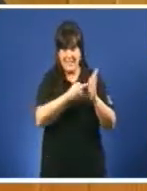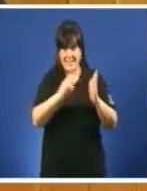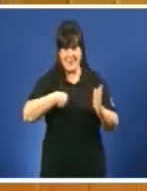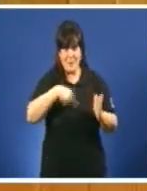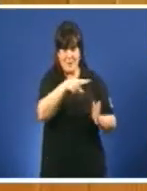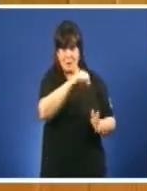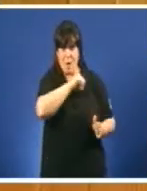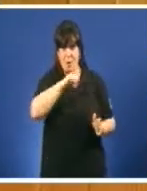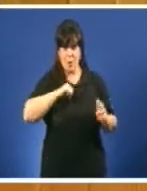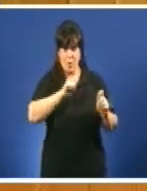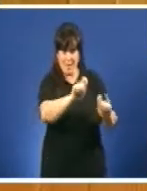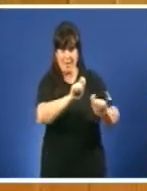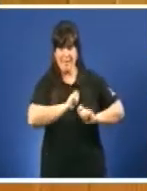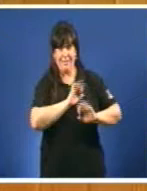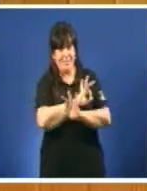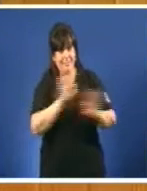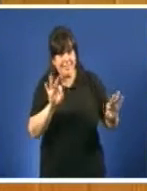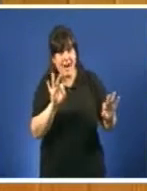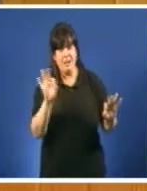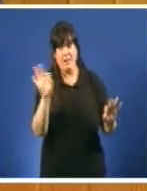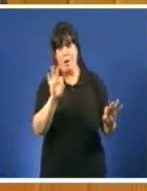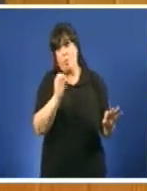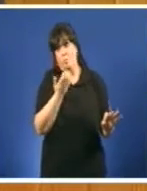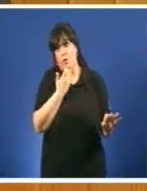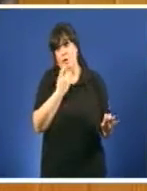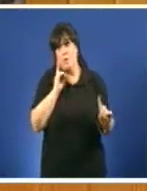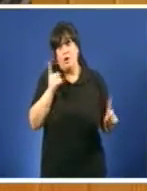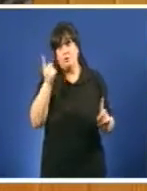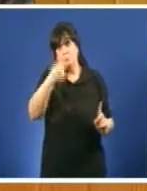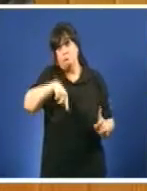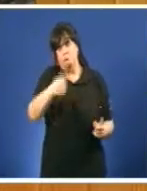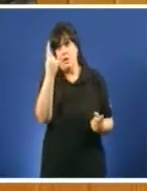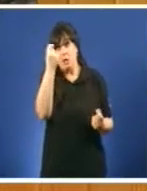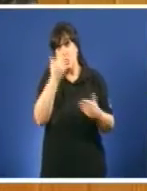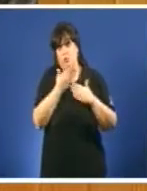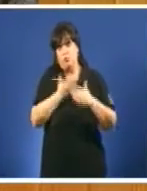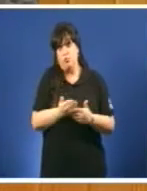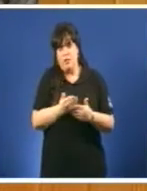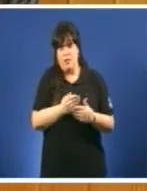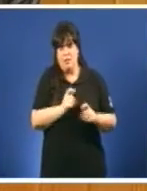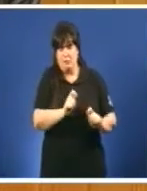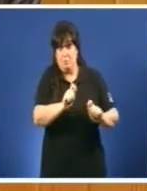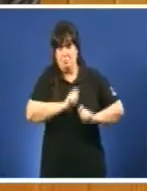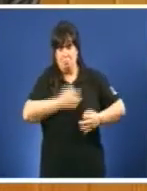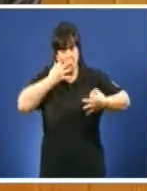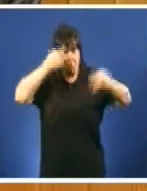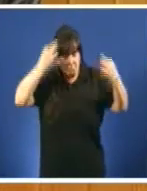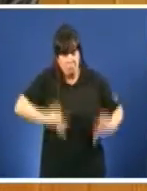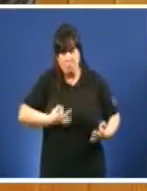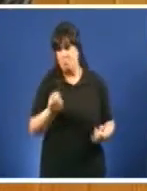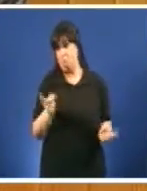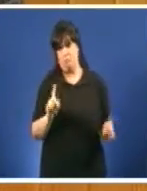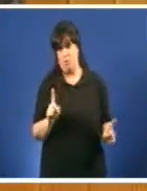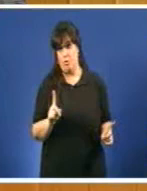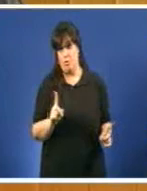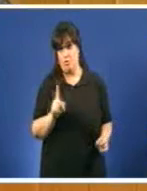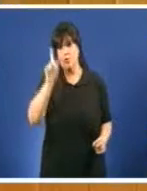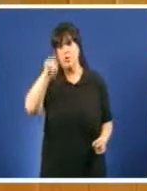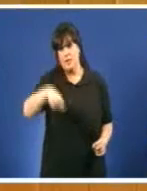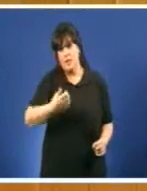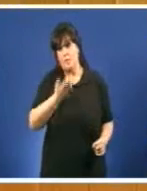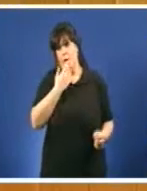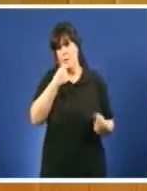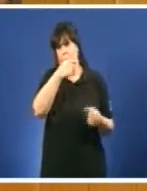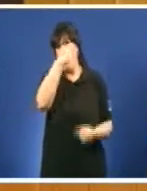autonomía nin a nosa suficiencia financeira. Como aceptaron tamén un reparto de obxectivos de déficit